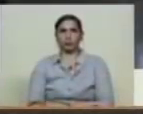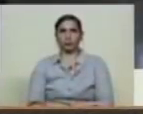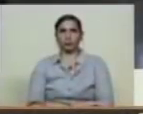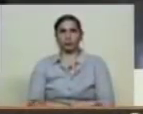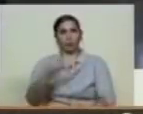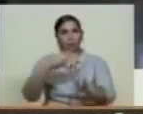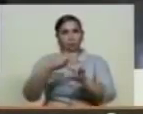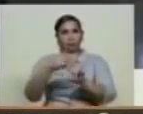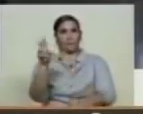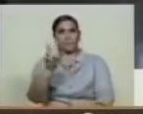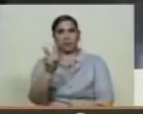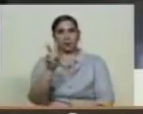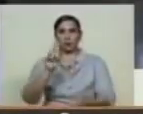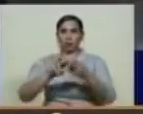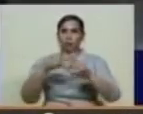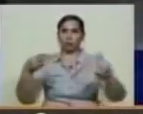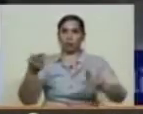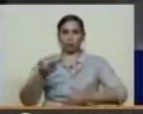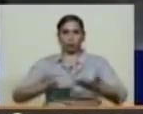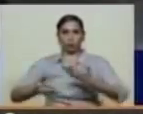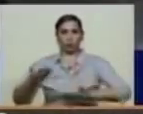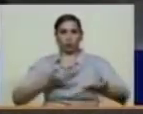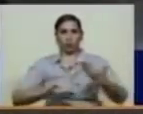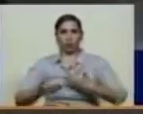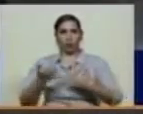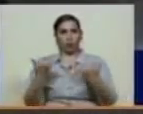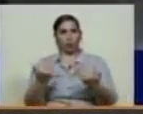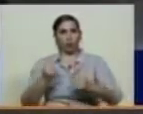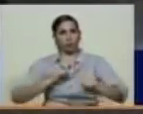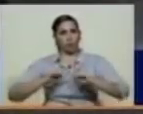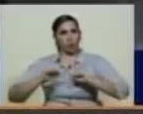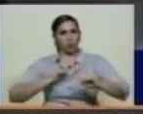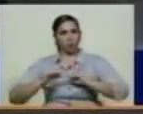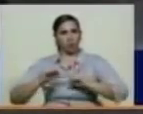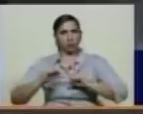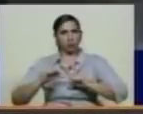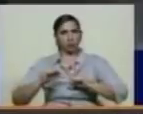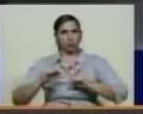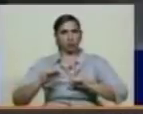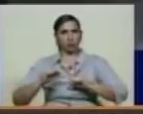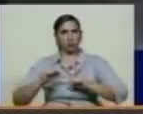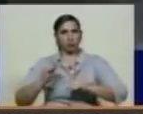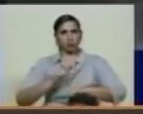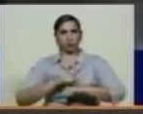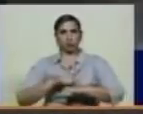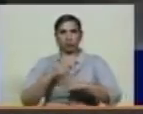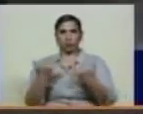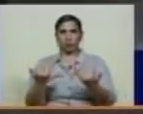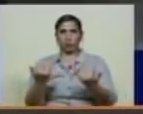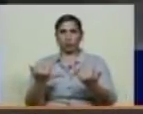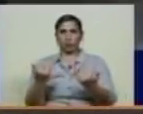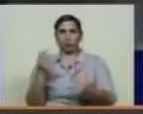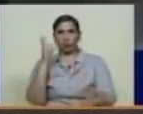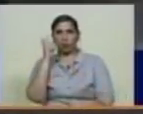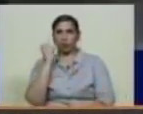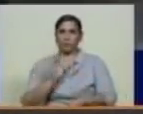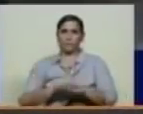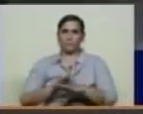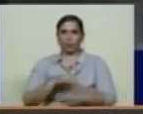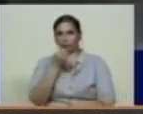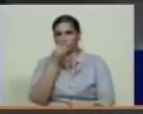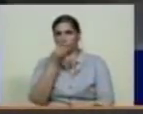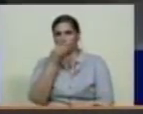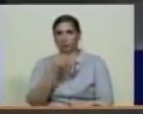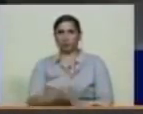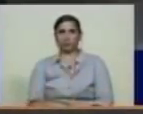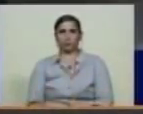Venezuela es paz y solidaridad. A propósito de la movilización, a esta hora vamos a escuchar lo que ocurre en el Palacio de